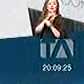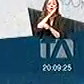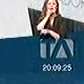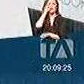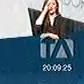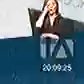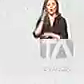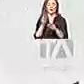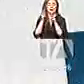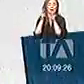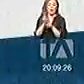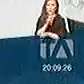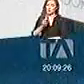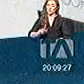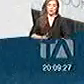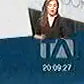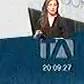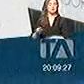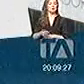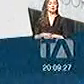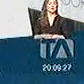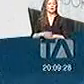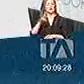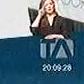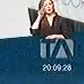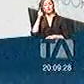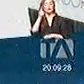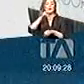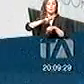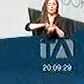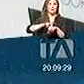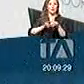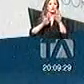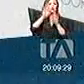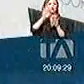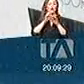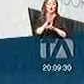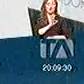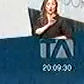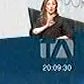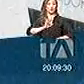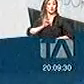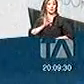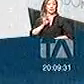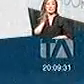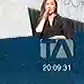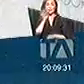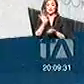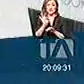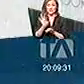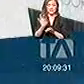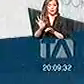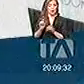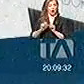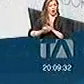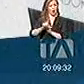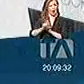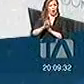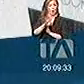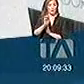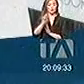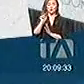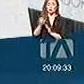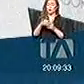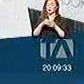Rafael Correa. Mera dice: recuerdo que una vez se subastó un collar de diamantes y esmeraldas en $400,000 que